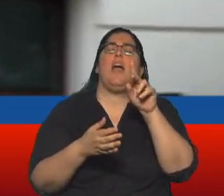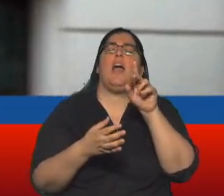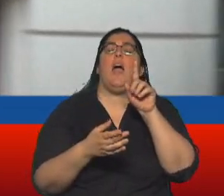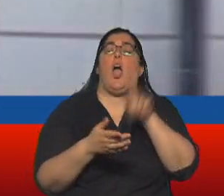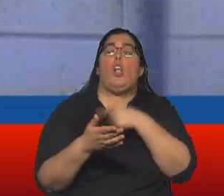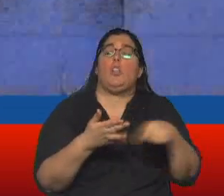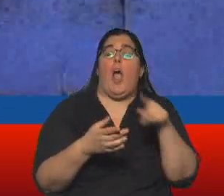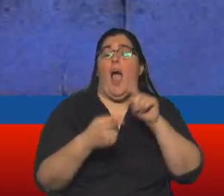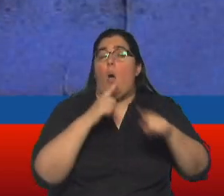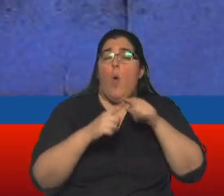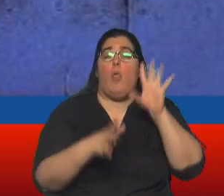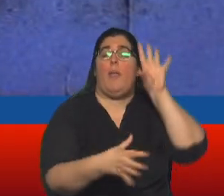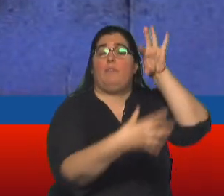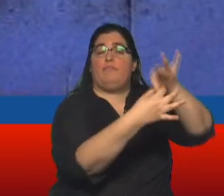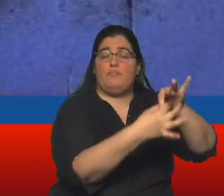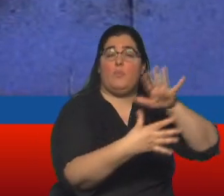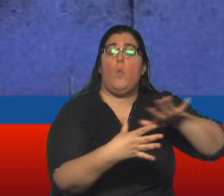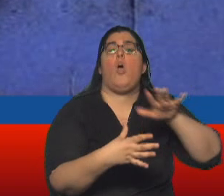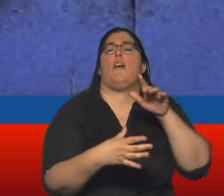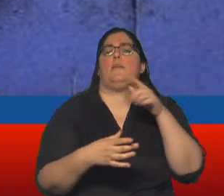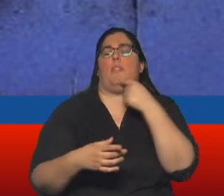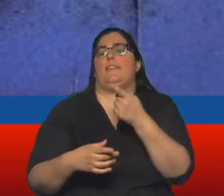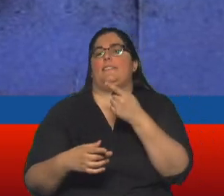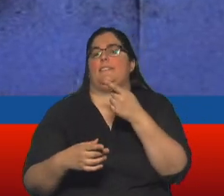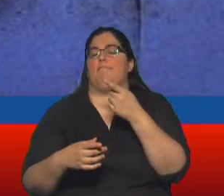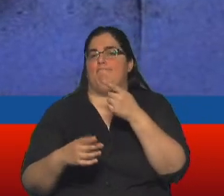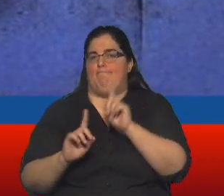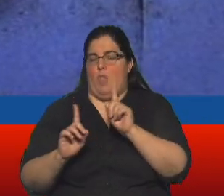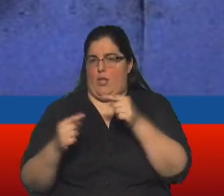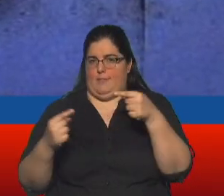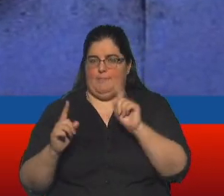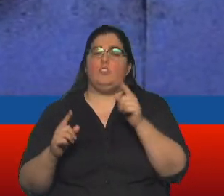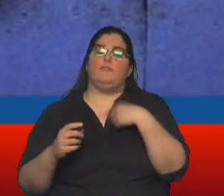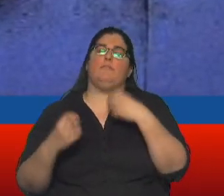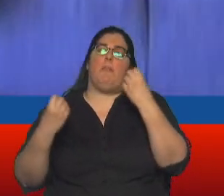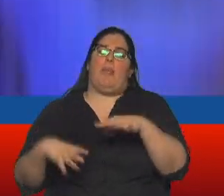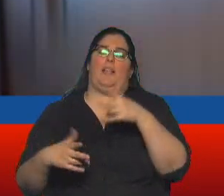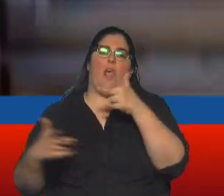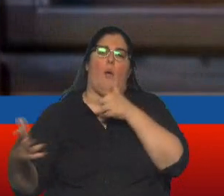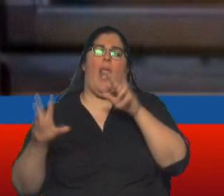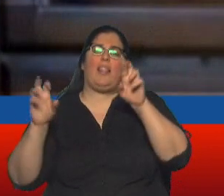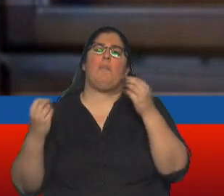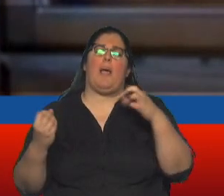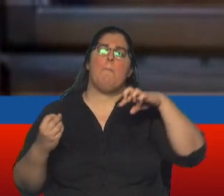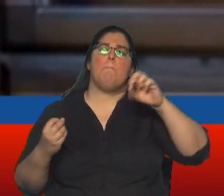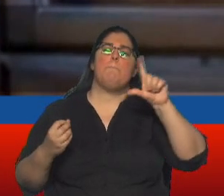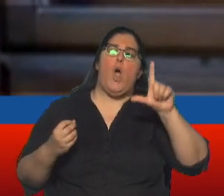entonces se comenzó a hablar del Polexit, o una salida legal de la Unión. Obawiam się,